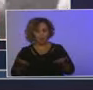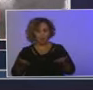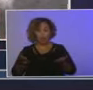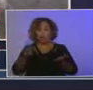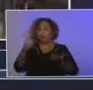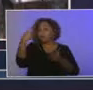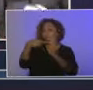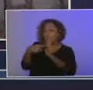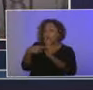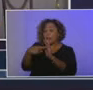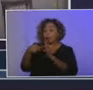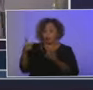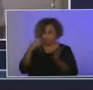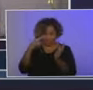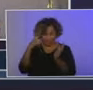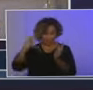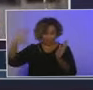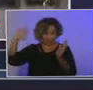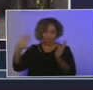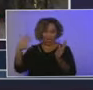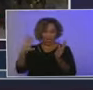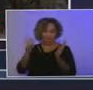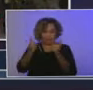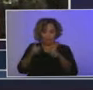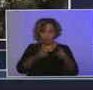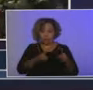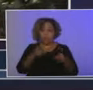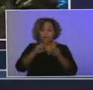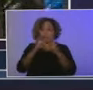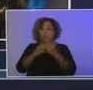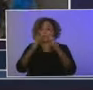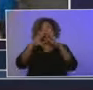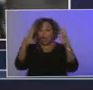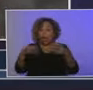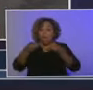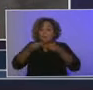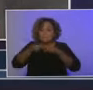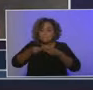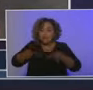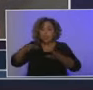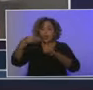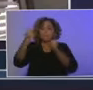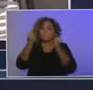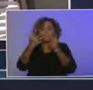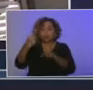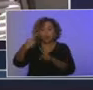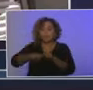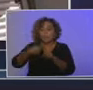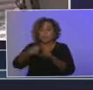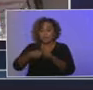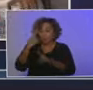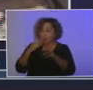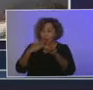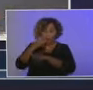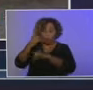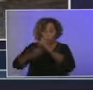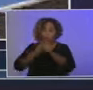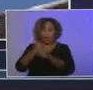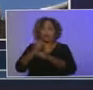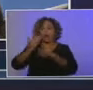vamos al récord, el Departamento de la Vivienda ha perdido meses, yo creo que más de un año, en